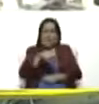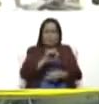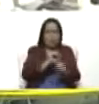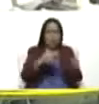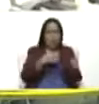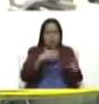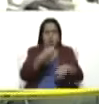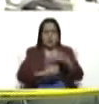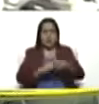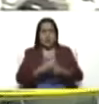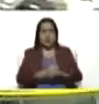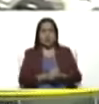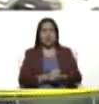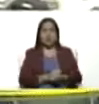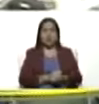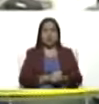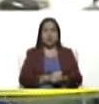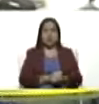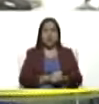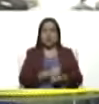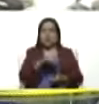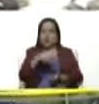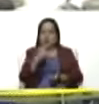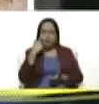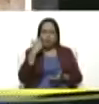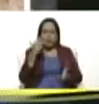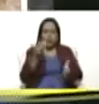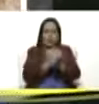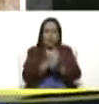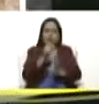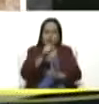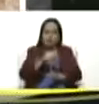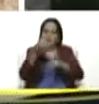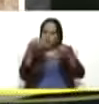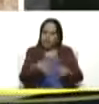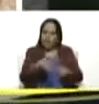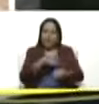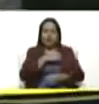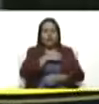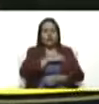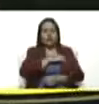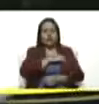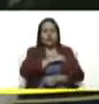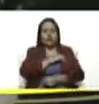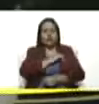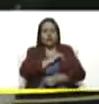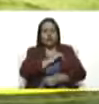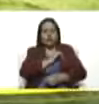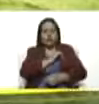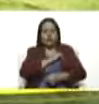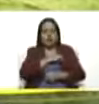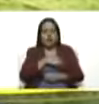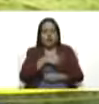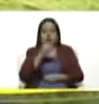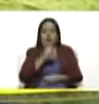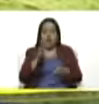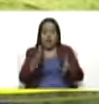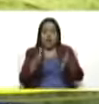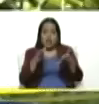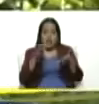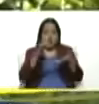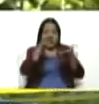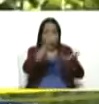imposible hacerlo. Y cuando se dieron cuenta que era en serio, que no solo era la taza de oro la que se iban a ganar, sino que